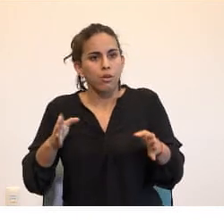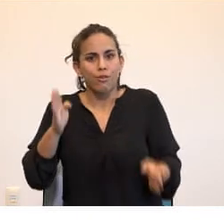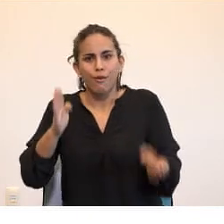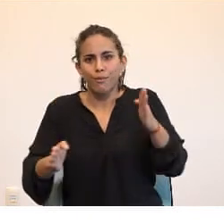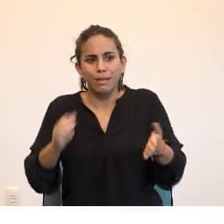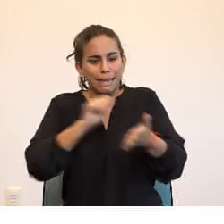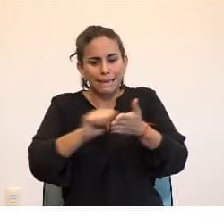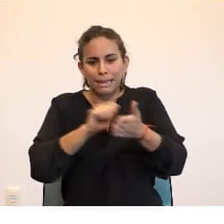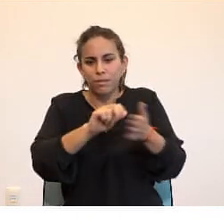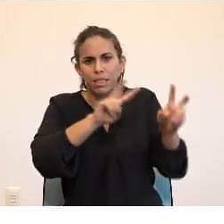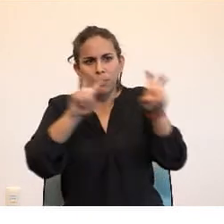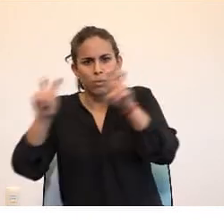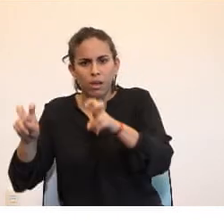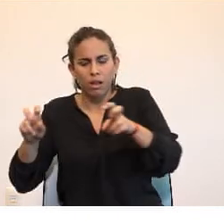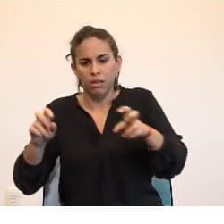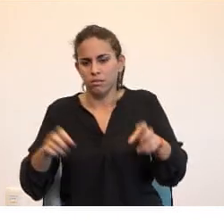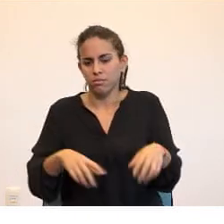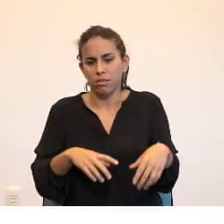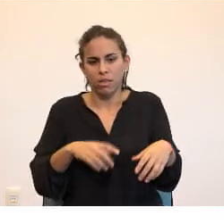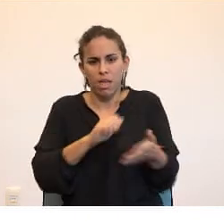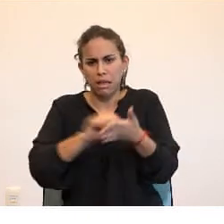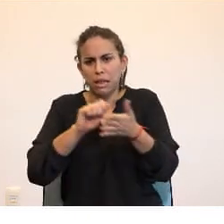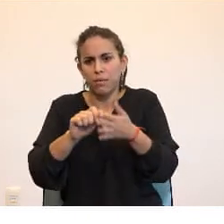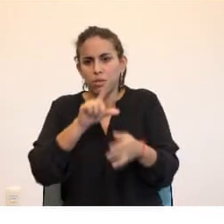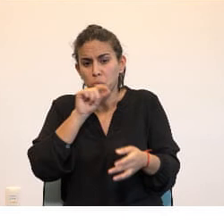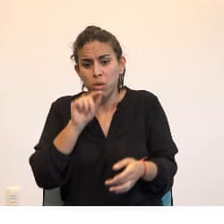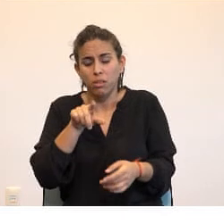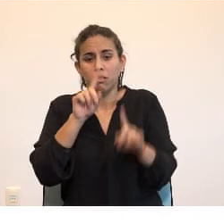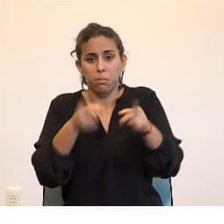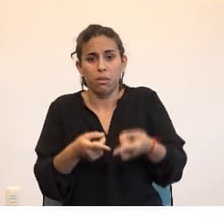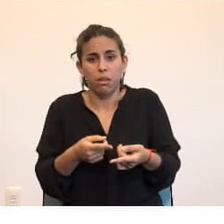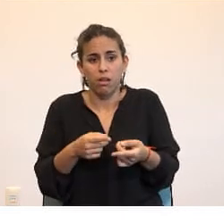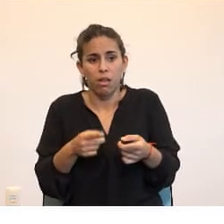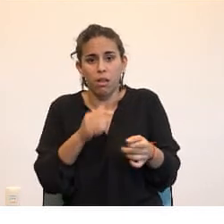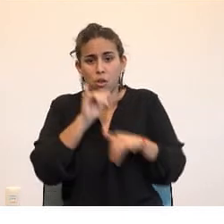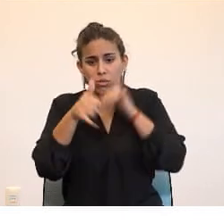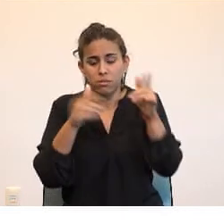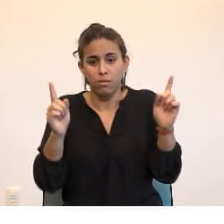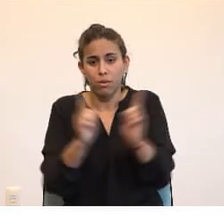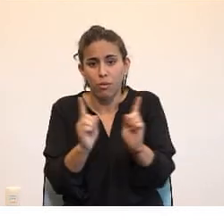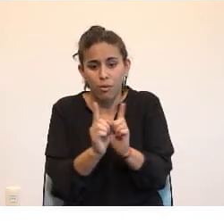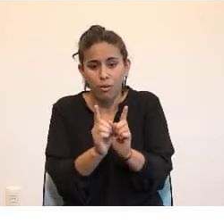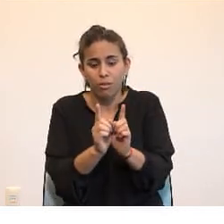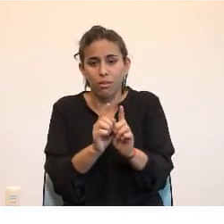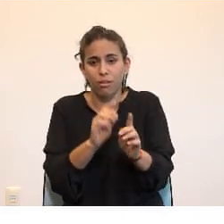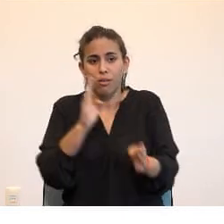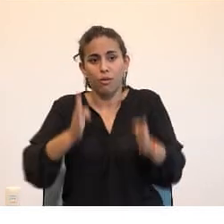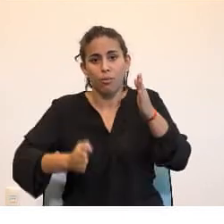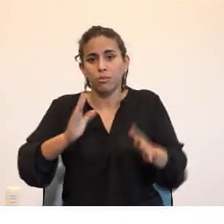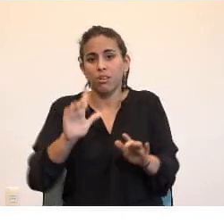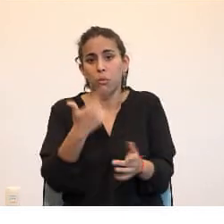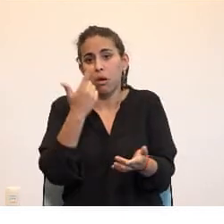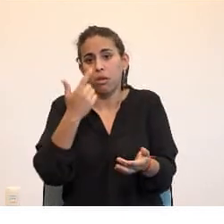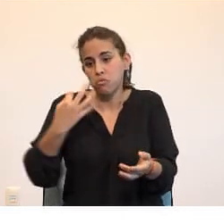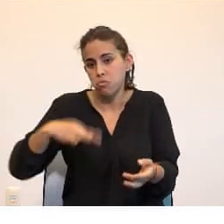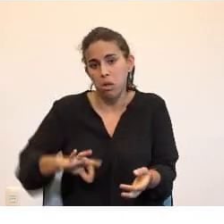escriben tweets, que escriben noticias breves. Robots que el lunes no quieren un aumento de sueldo, que el martes no llegan de mal humor y que el miércoles no tienen